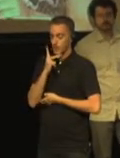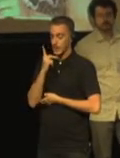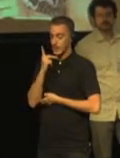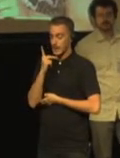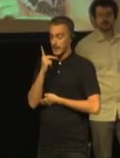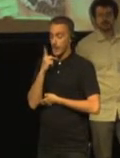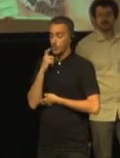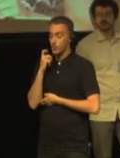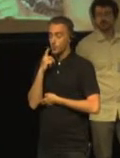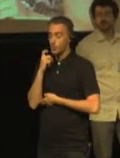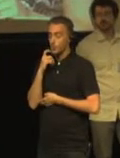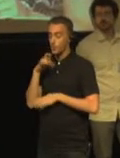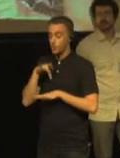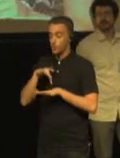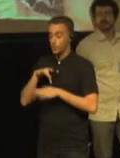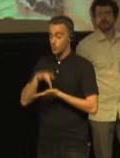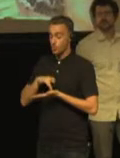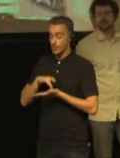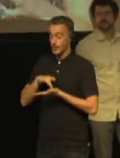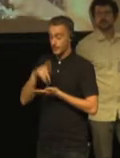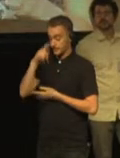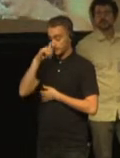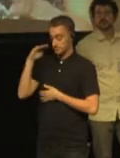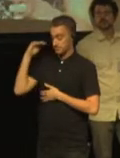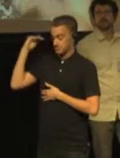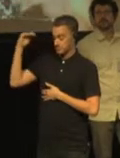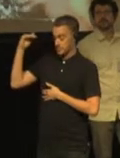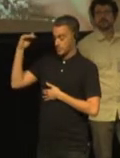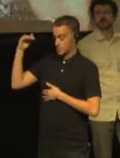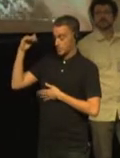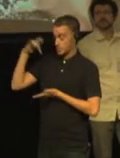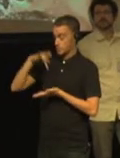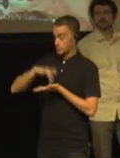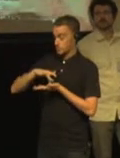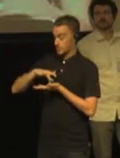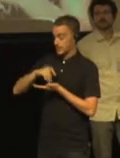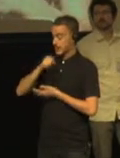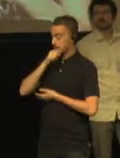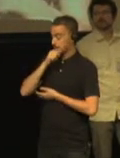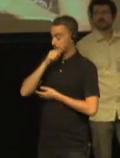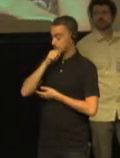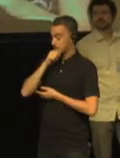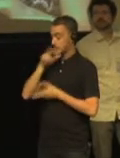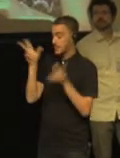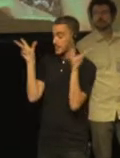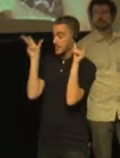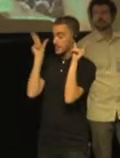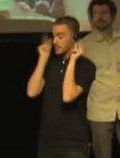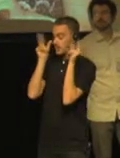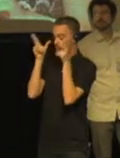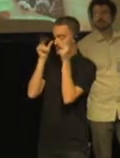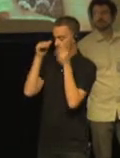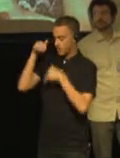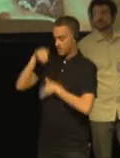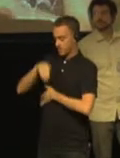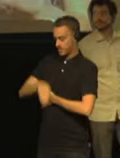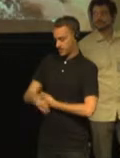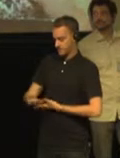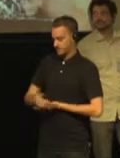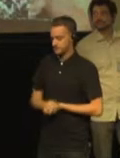personas mayores cuando las personas mayores empiezan a sentir un deterioro de sus oídos y de sus ojos. Y